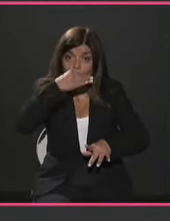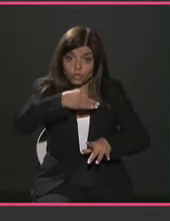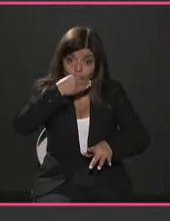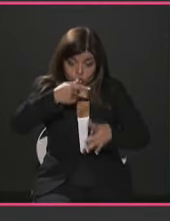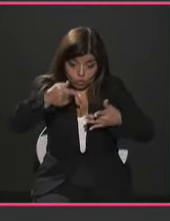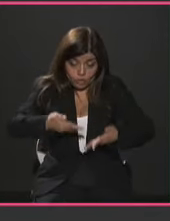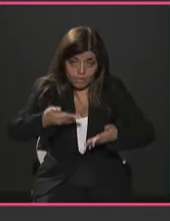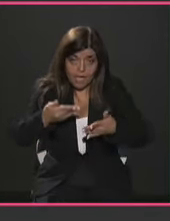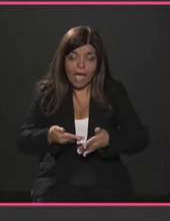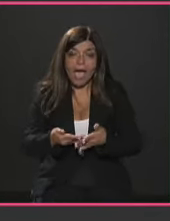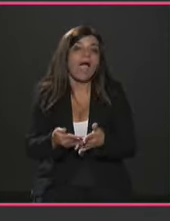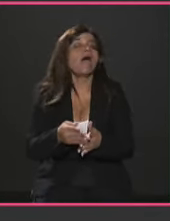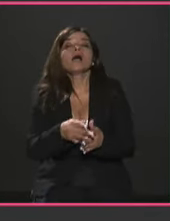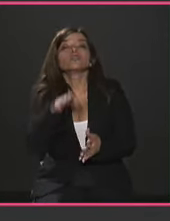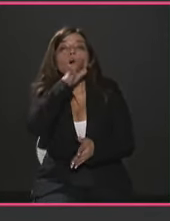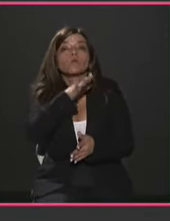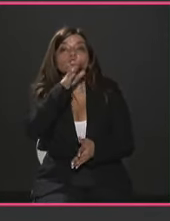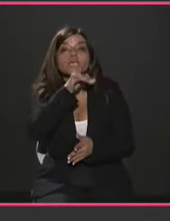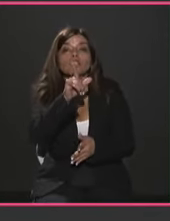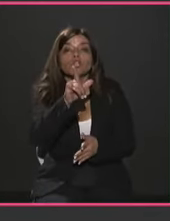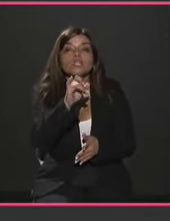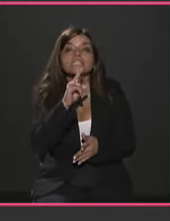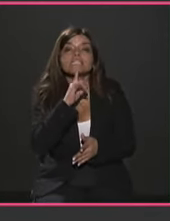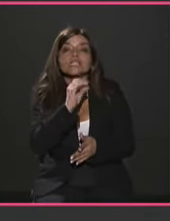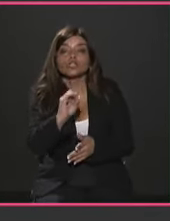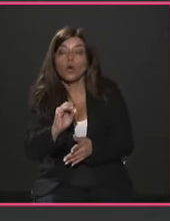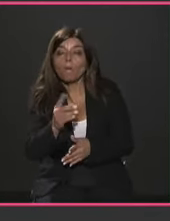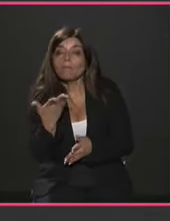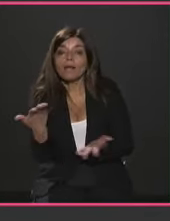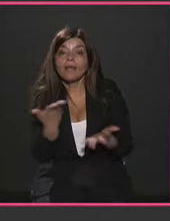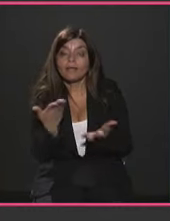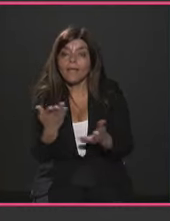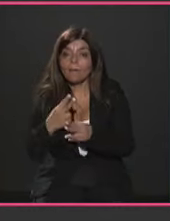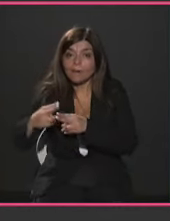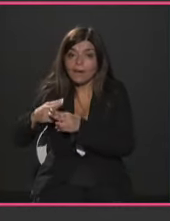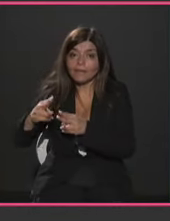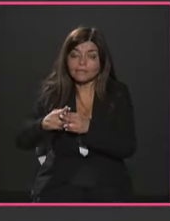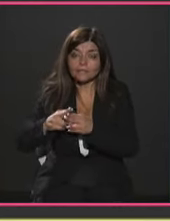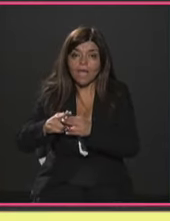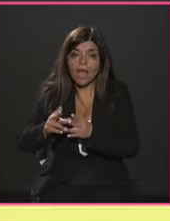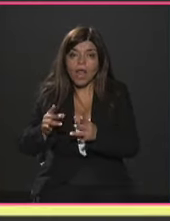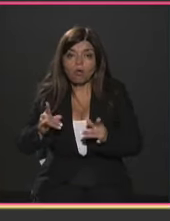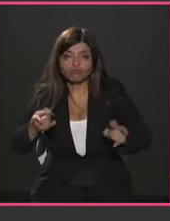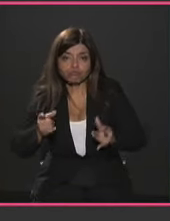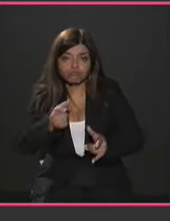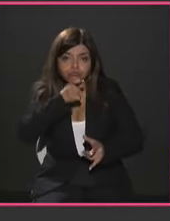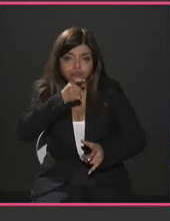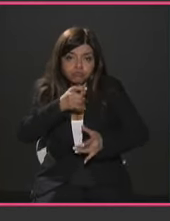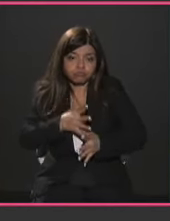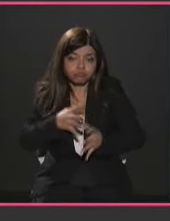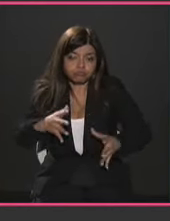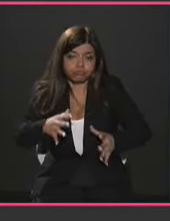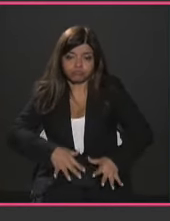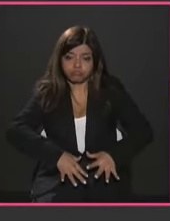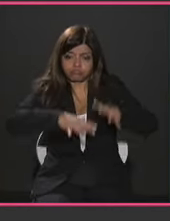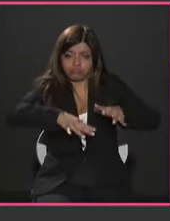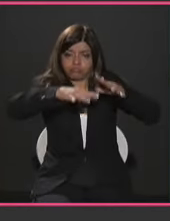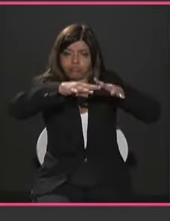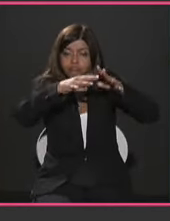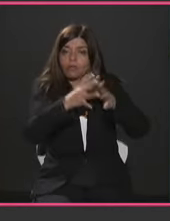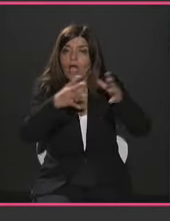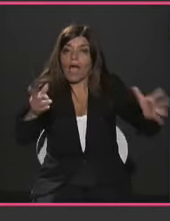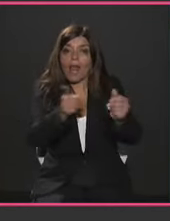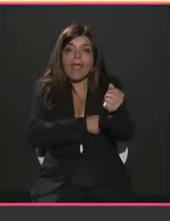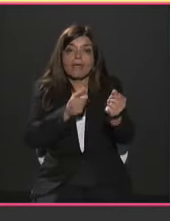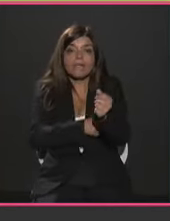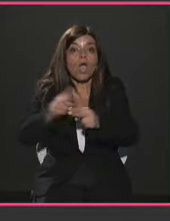que estamos utilizando este litio para poder crear baterías mucho más poderosas para almacenar más energía para